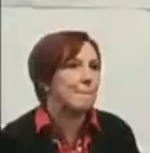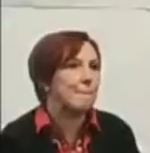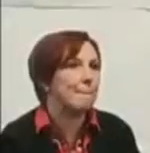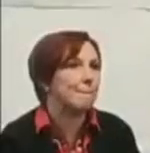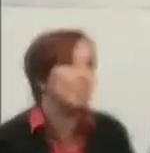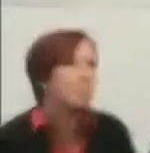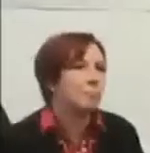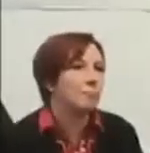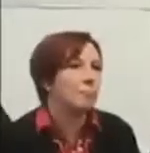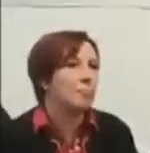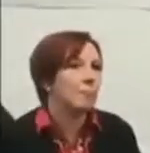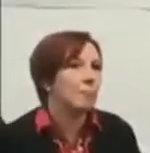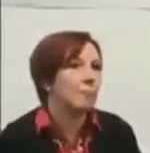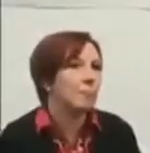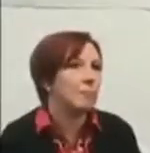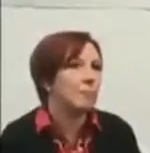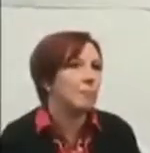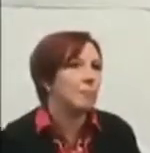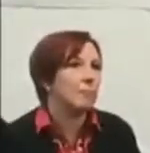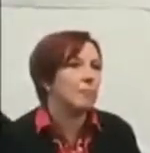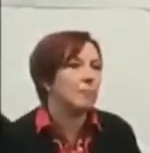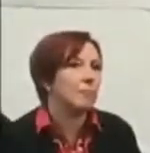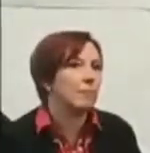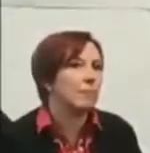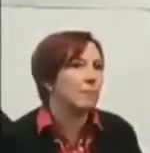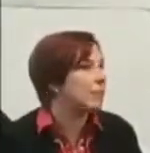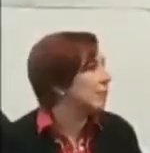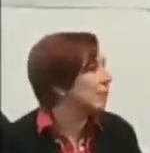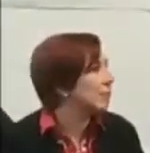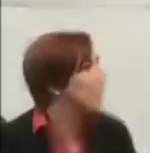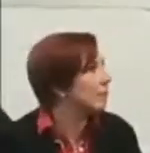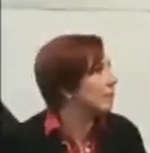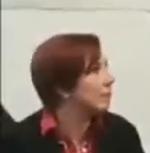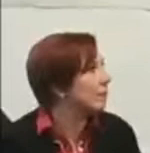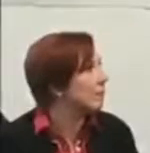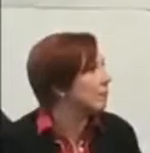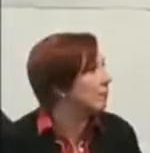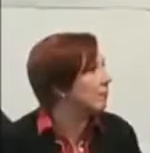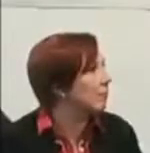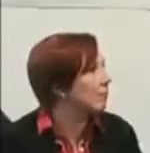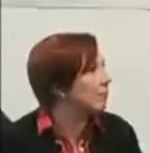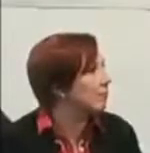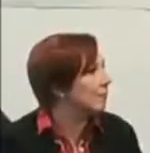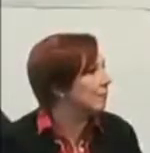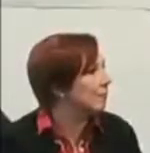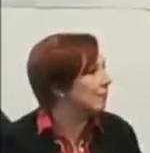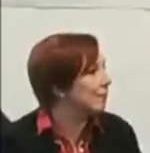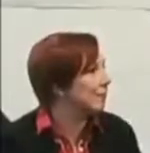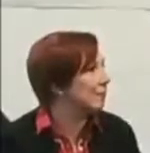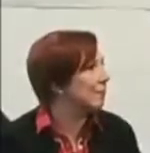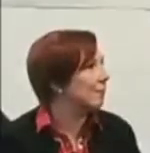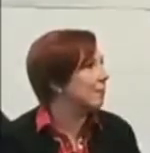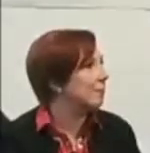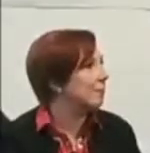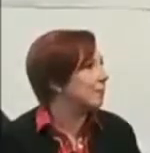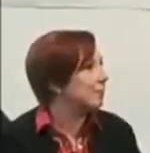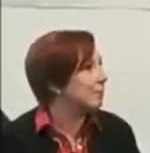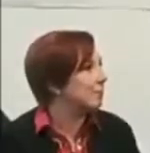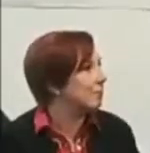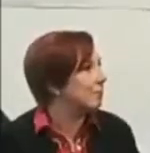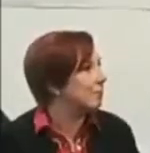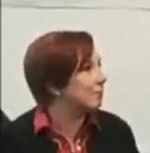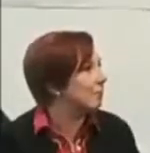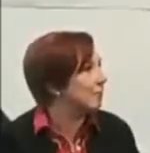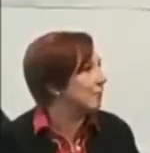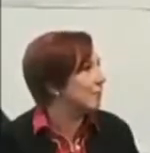para seguir acumulando fuerzas, que es lo más importante para ese triunfo. Queremos darle la palabra en primer término a la compañera candidata al Senado por el